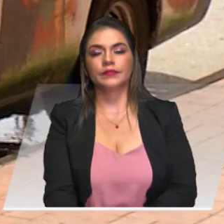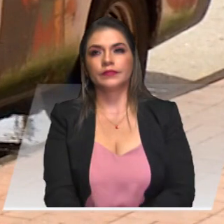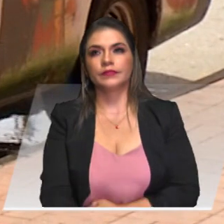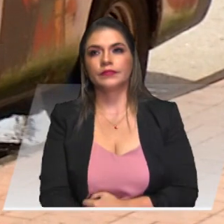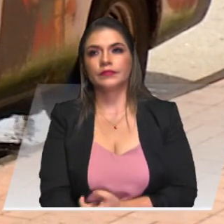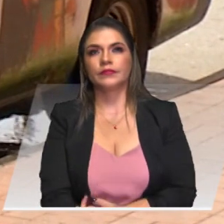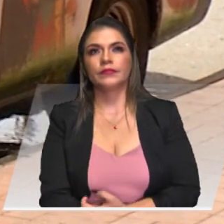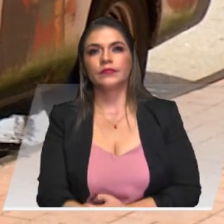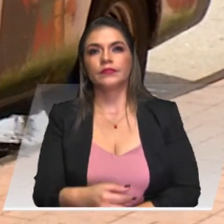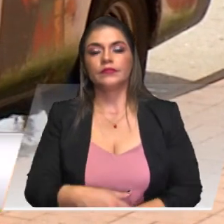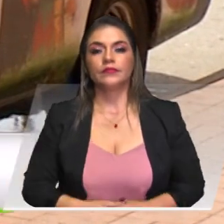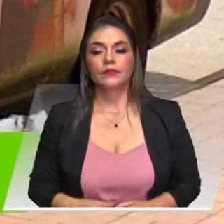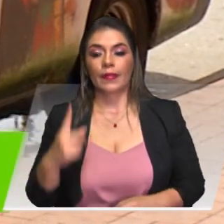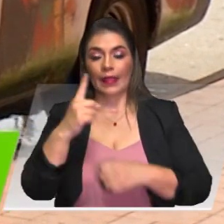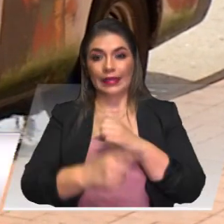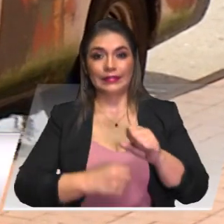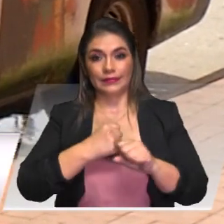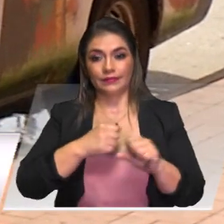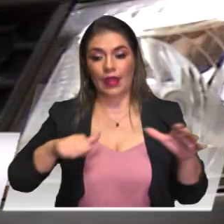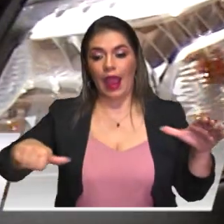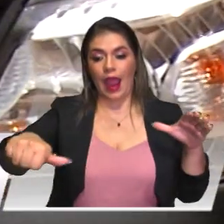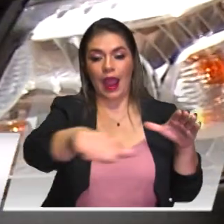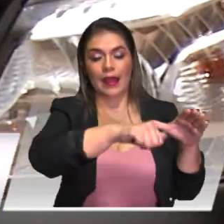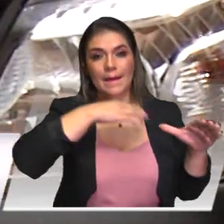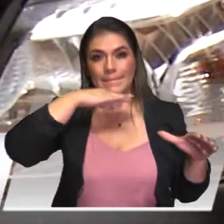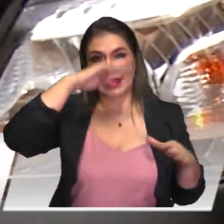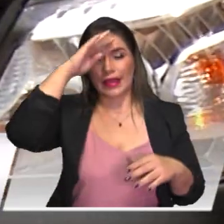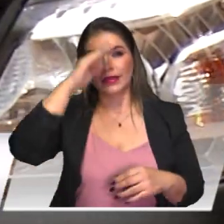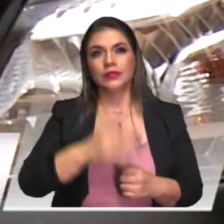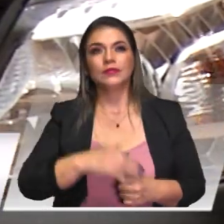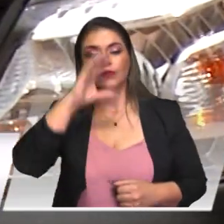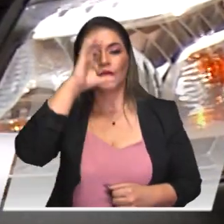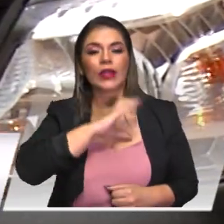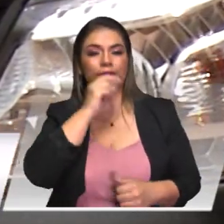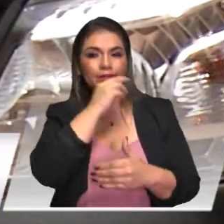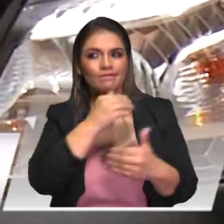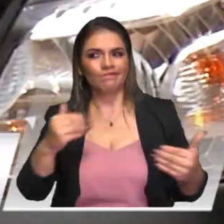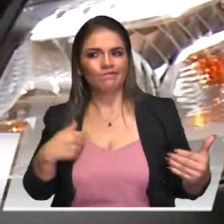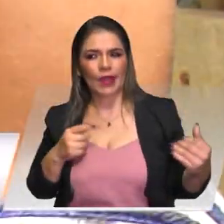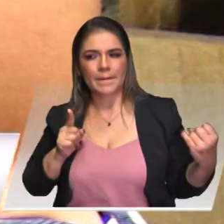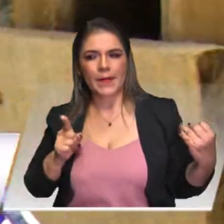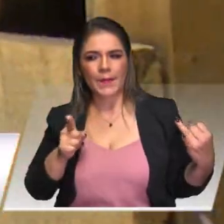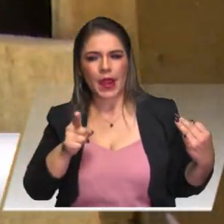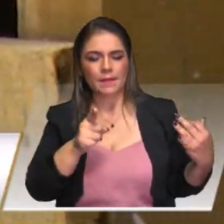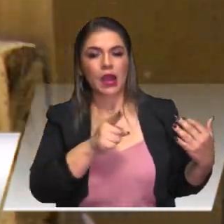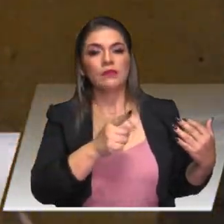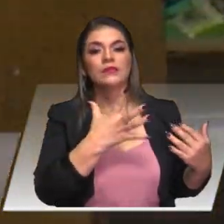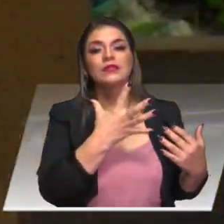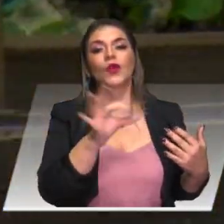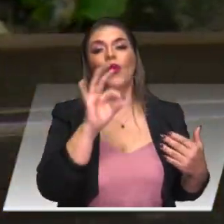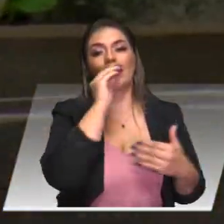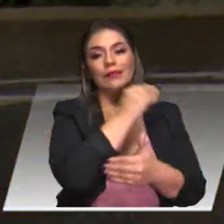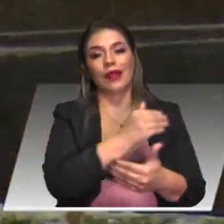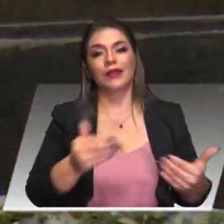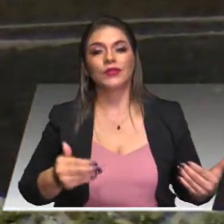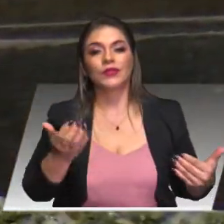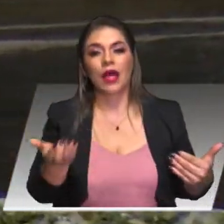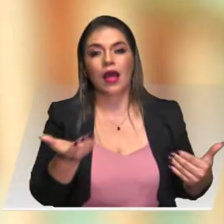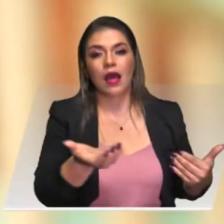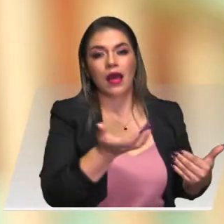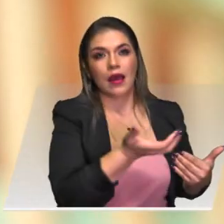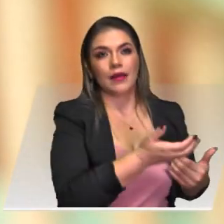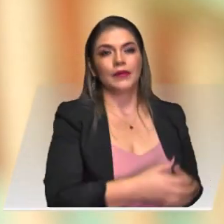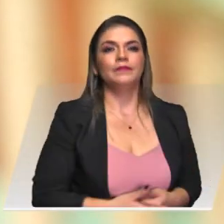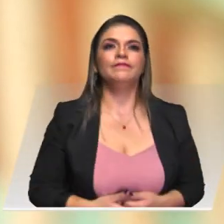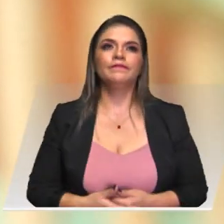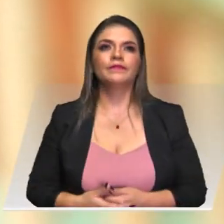solo este año en el área metropolitana la policía de infancia y adolescencia ha restablecido los derechos de 50 menores de edad que